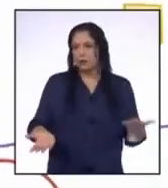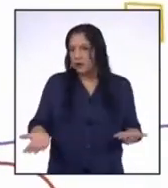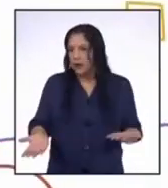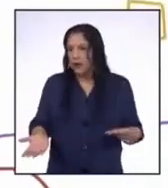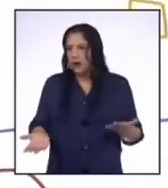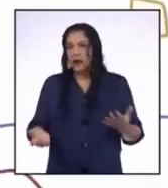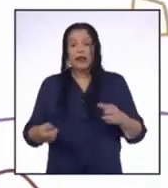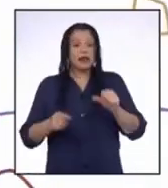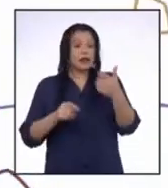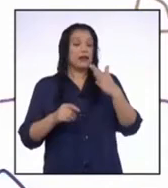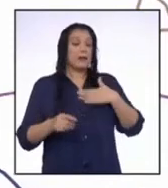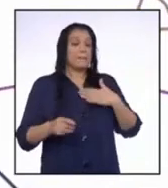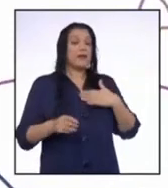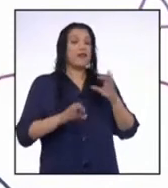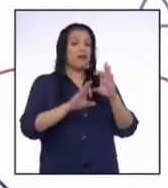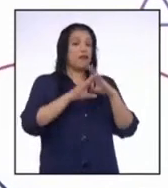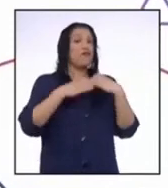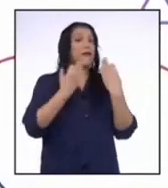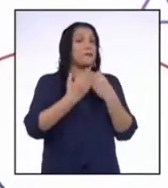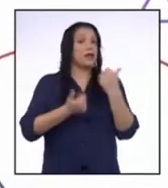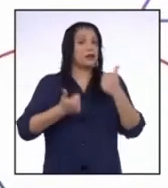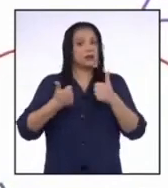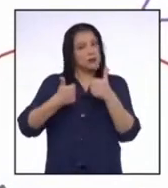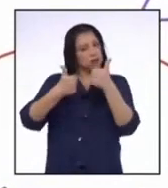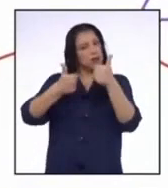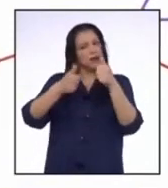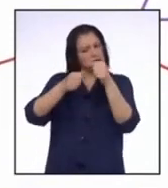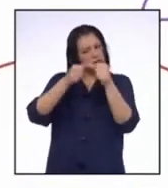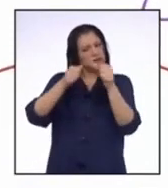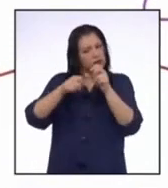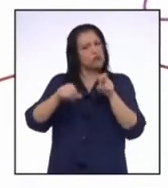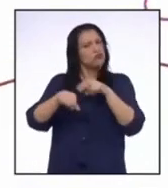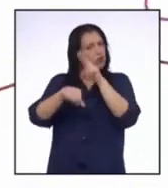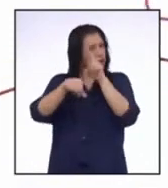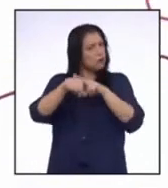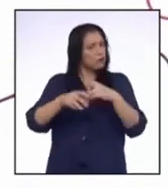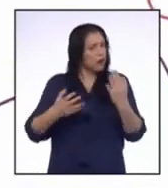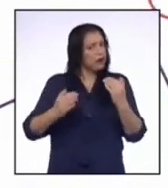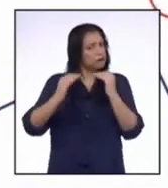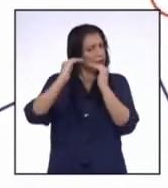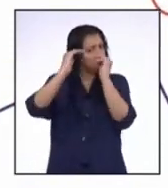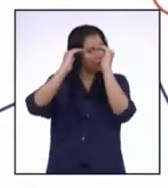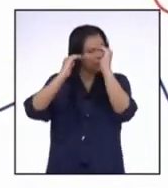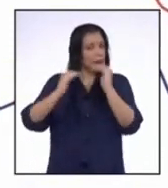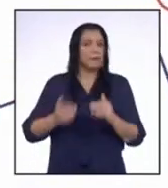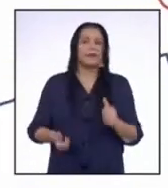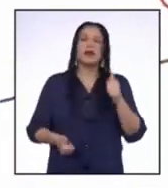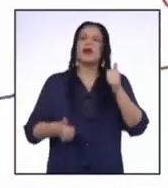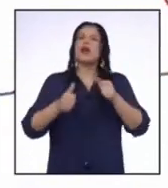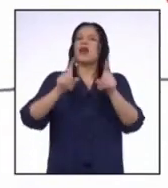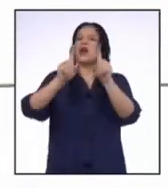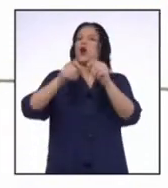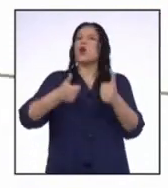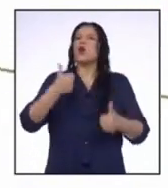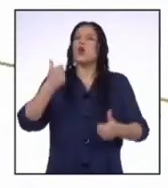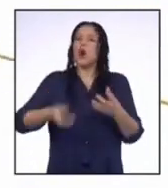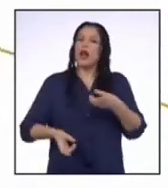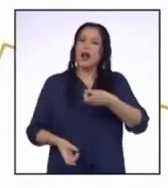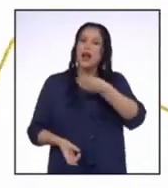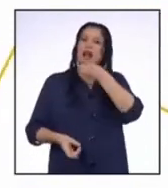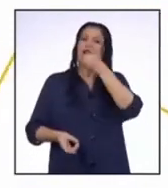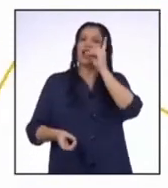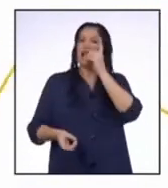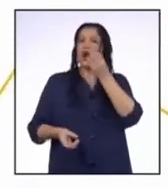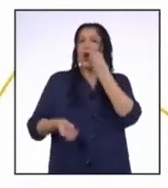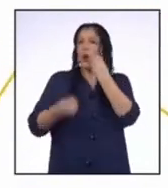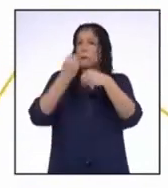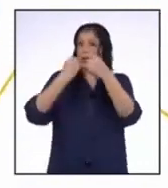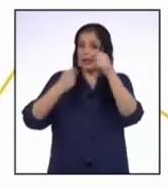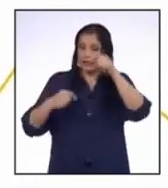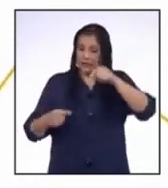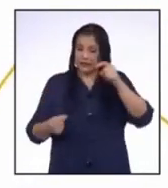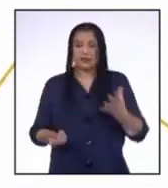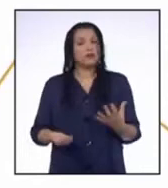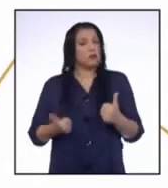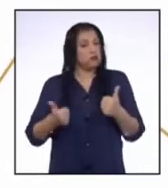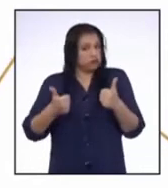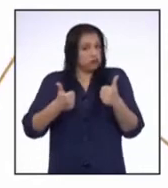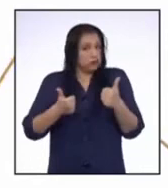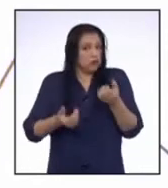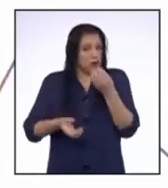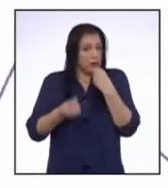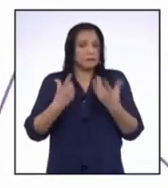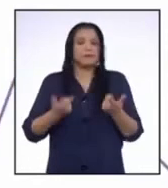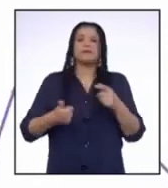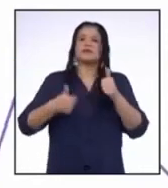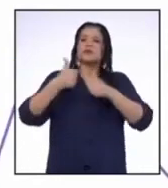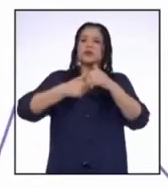y el de nuestros familiares están dentro del rango normal? ¿Qué dieta nutritiva debemos consumir? ¿Qué rutina